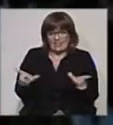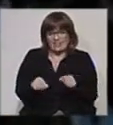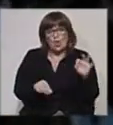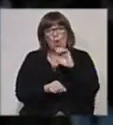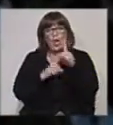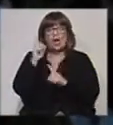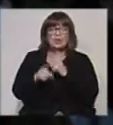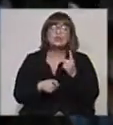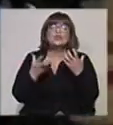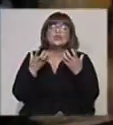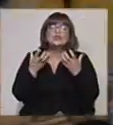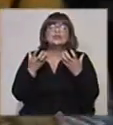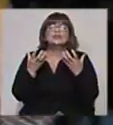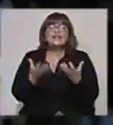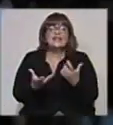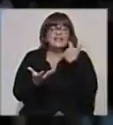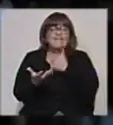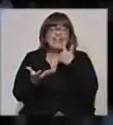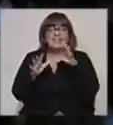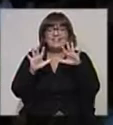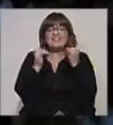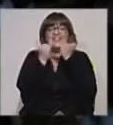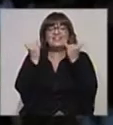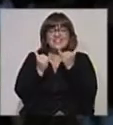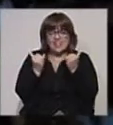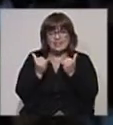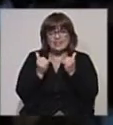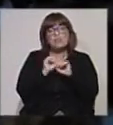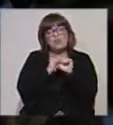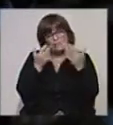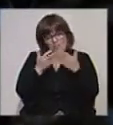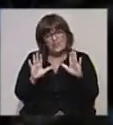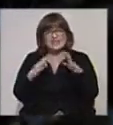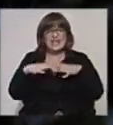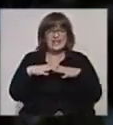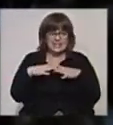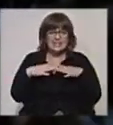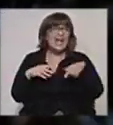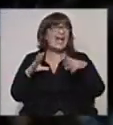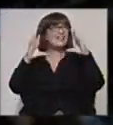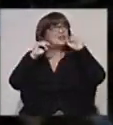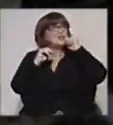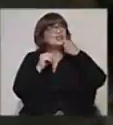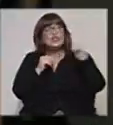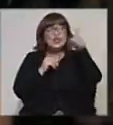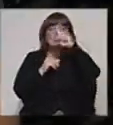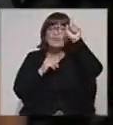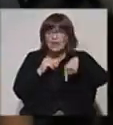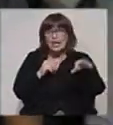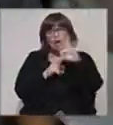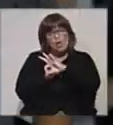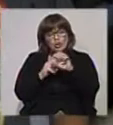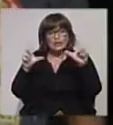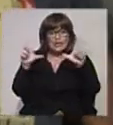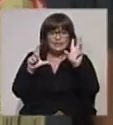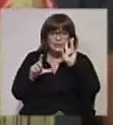esperando que lleguen los 10 días que quedan de carnaval y poder sacar la licencia. Pero bueno, estamos en el velódromo. Está divina la noche, vénganse si quieren, si no, quédense prendidos un rato. Vamos a